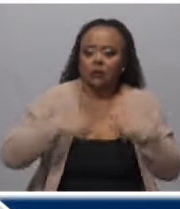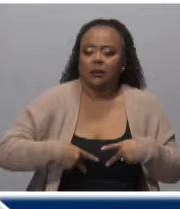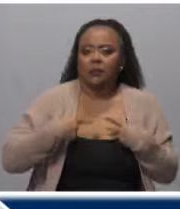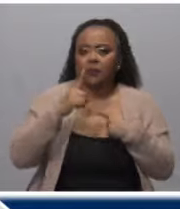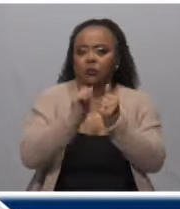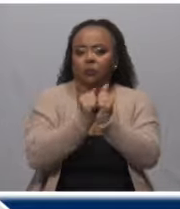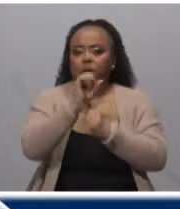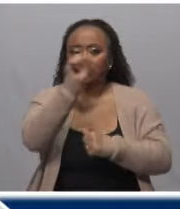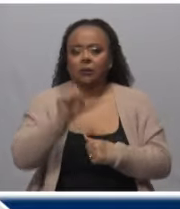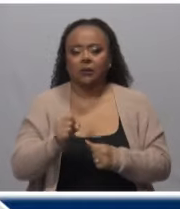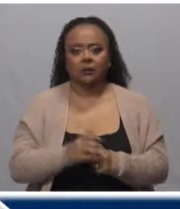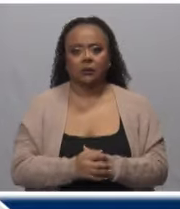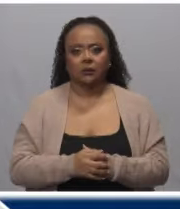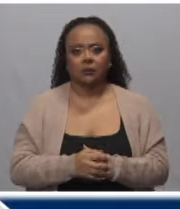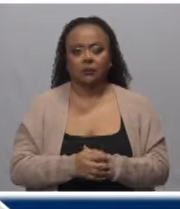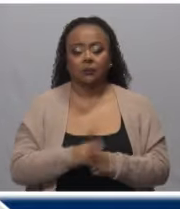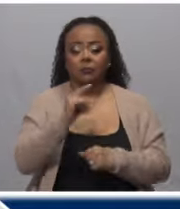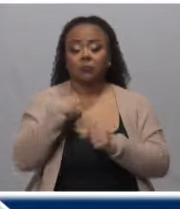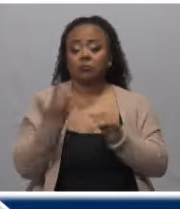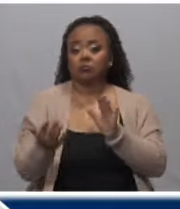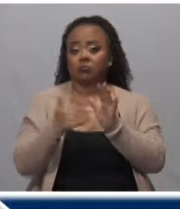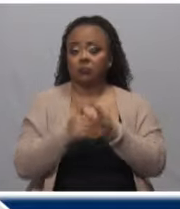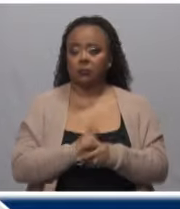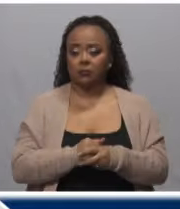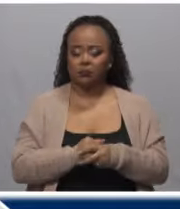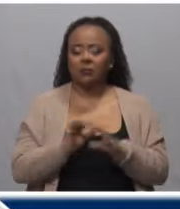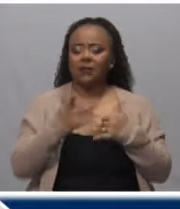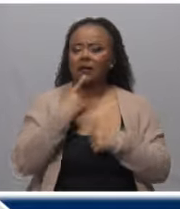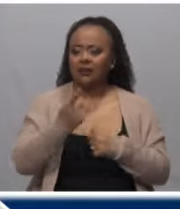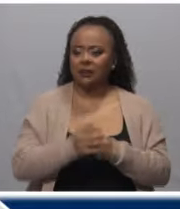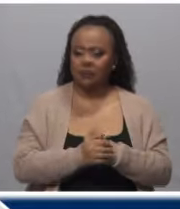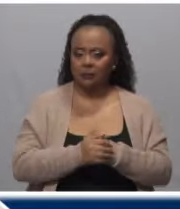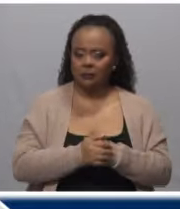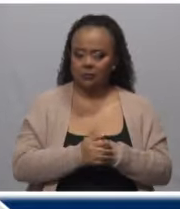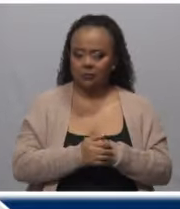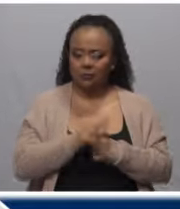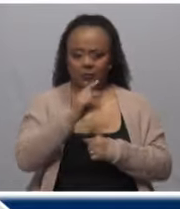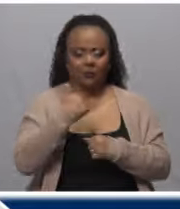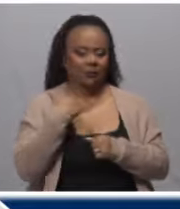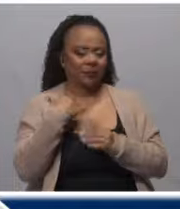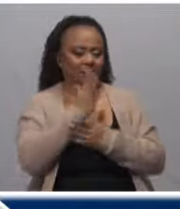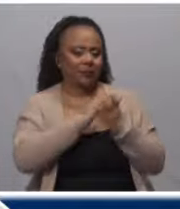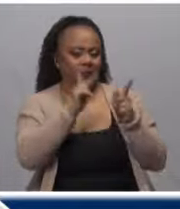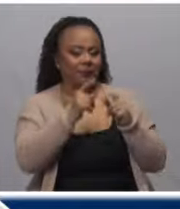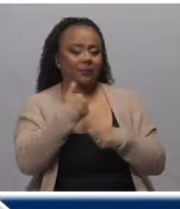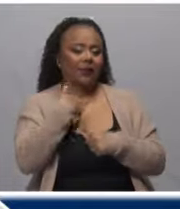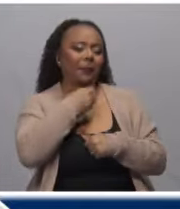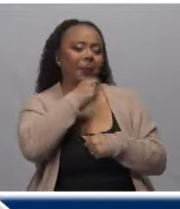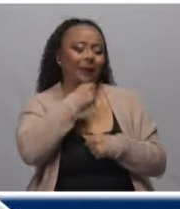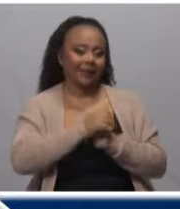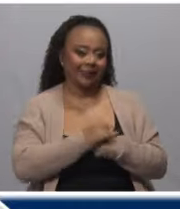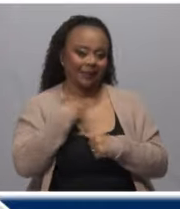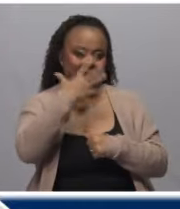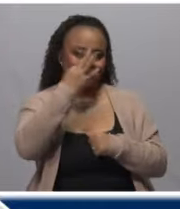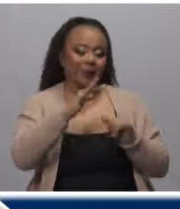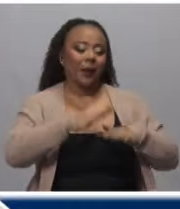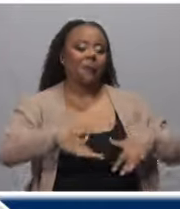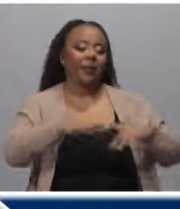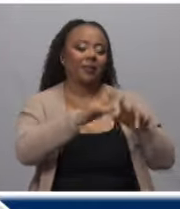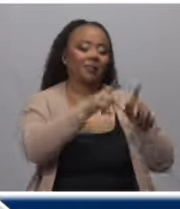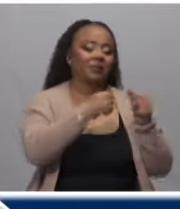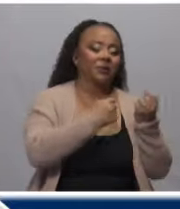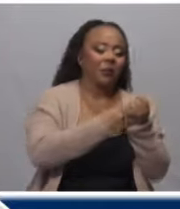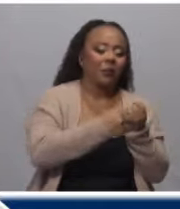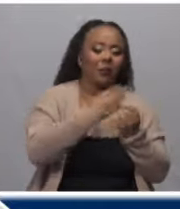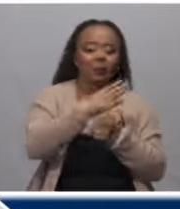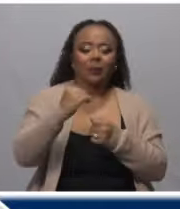en un deportivo saprisa y repito Es que qué le va a decir un técnico gente llama prensa que ambiente en general entre afición y